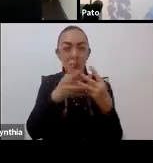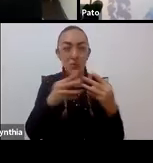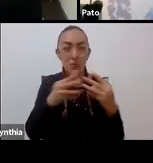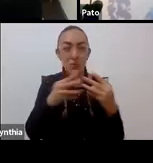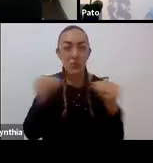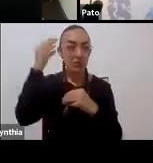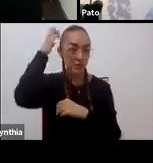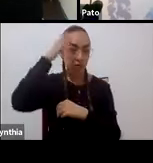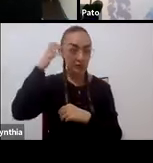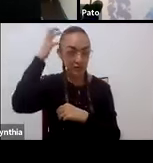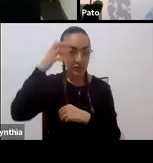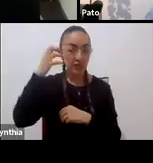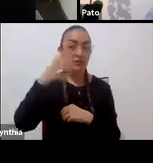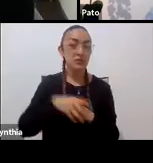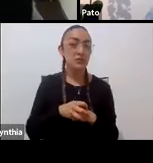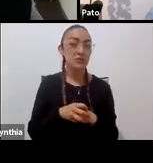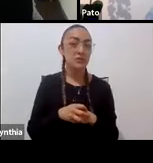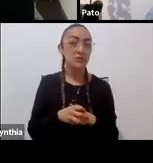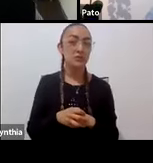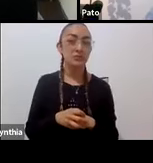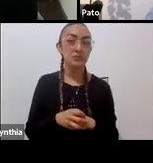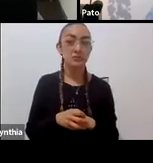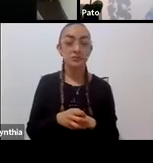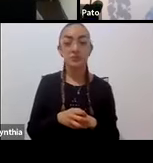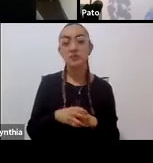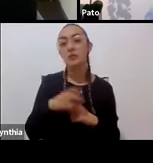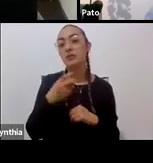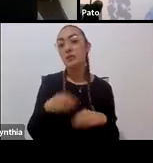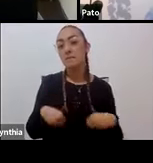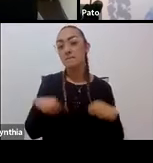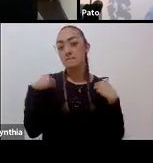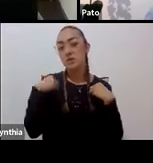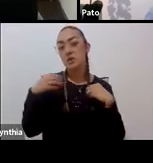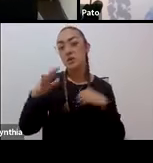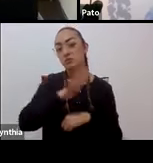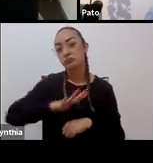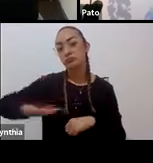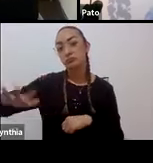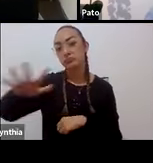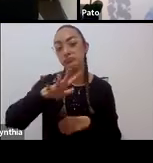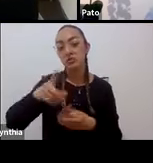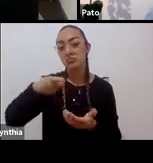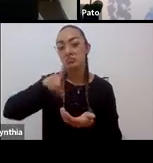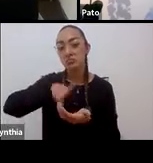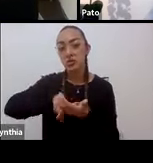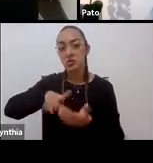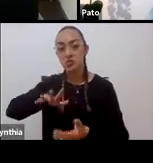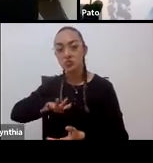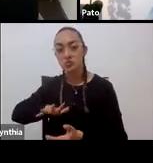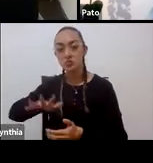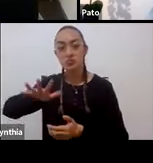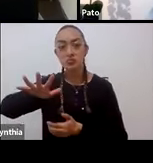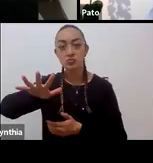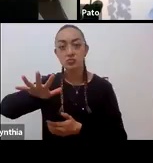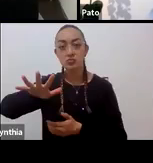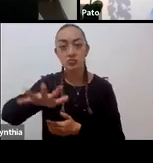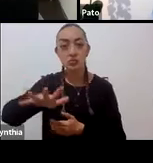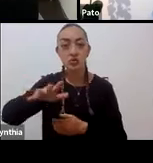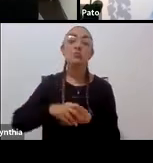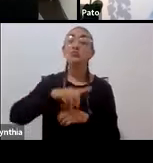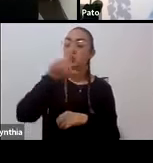y en este caso sobre la experiencia de vida colectiva en el barrio, subirla a la conciencia a través del diálogo con